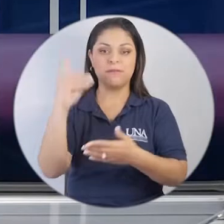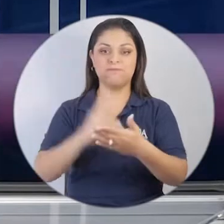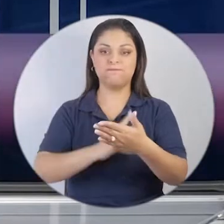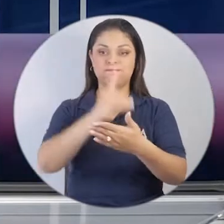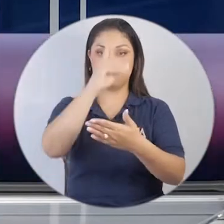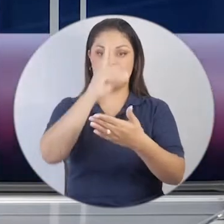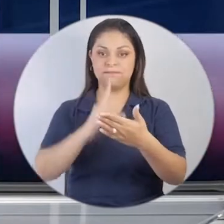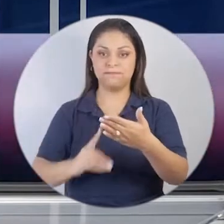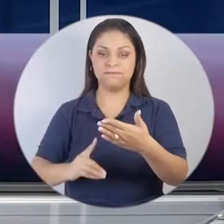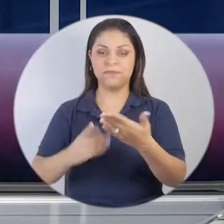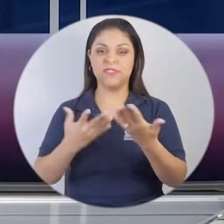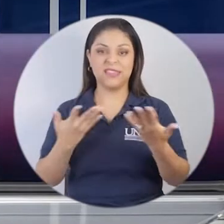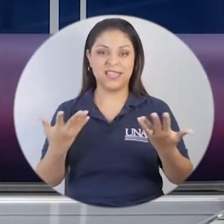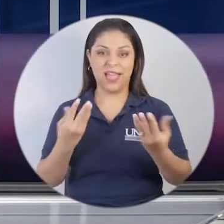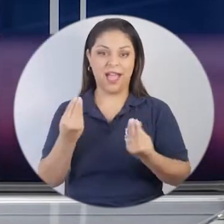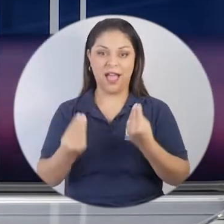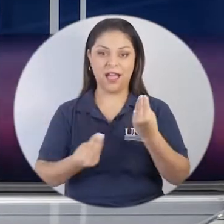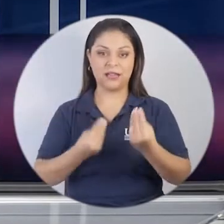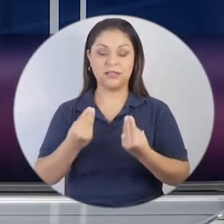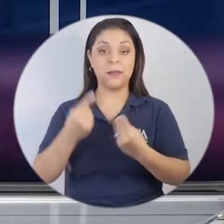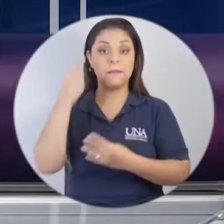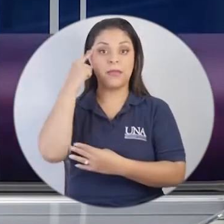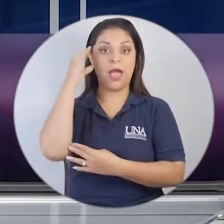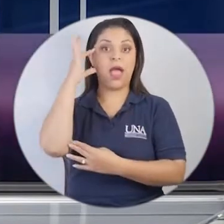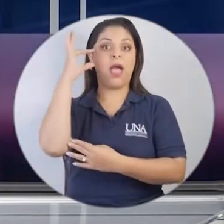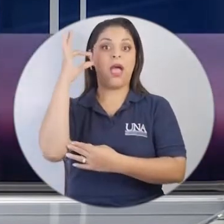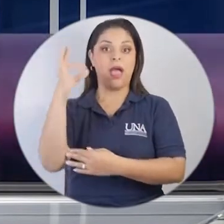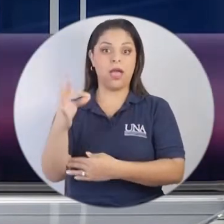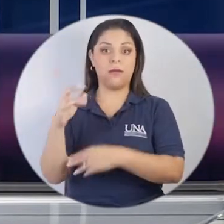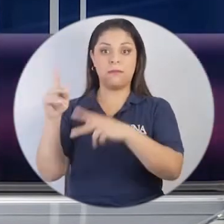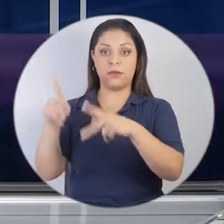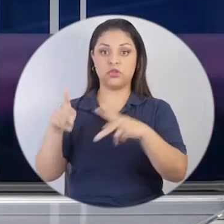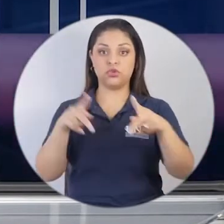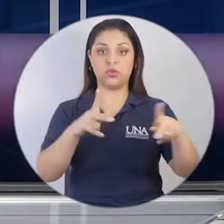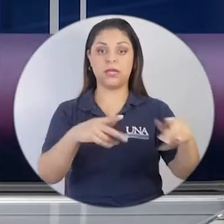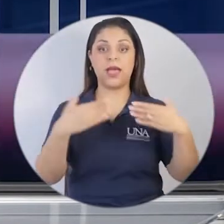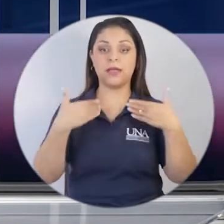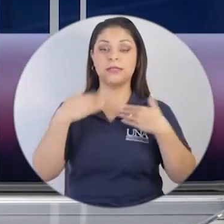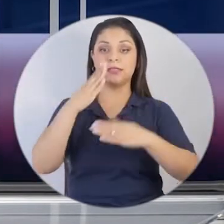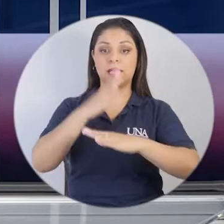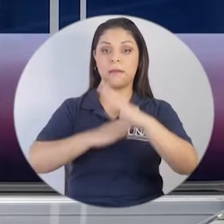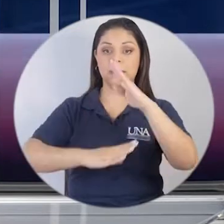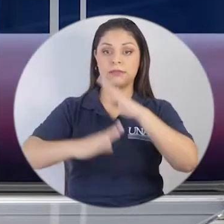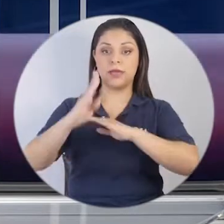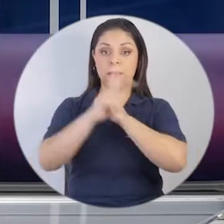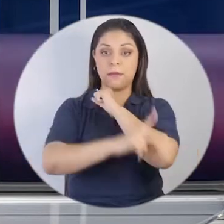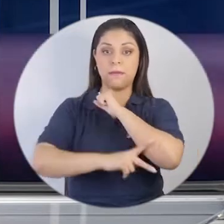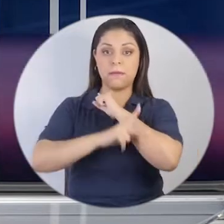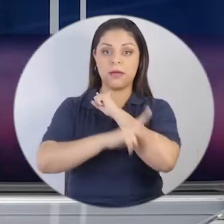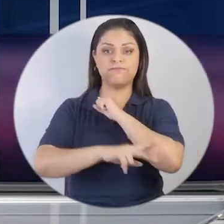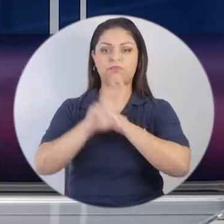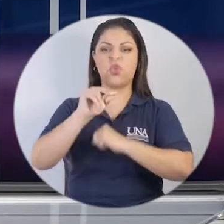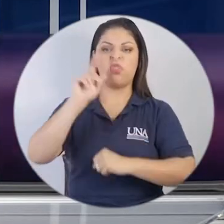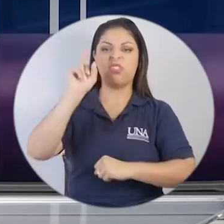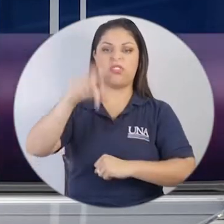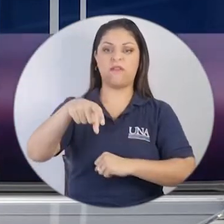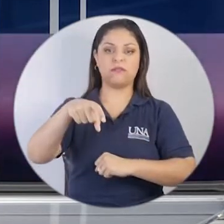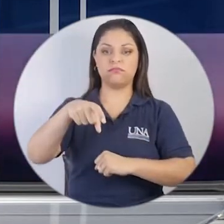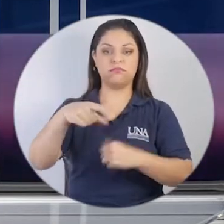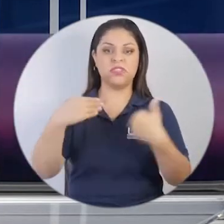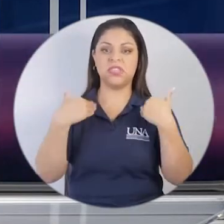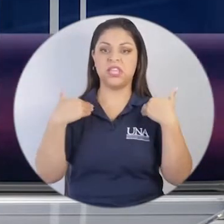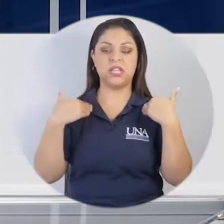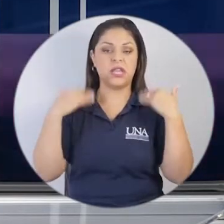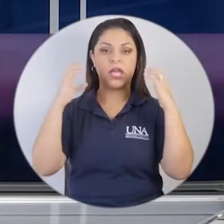discriminatorias que hacen que se crea que las personas que tienen alguna discapacidad en el país pues no deberían